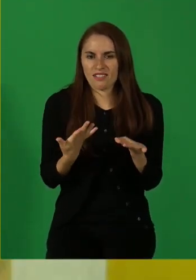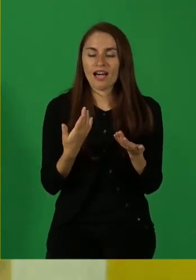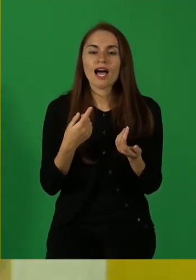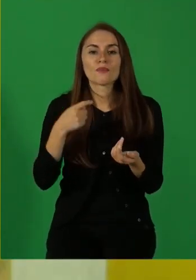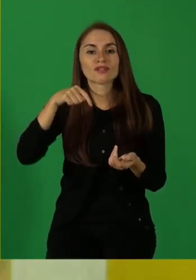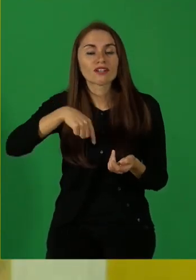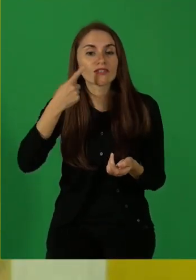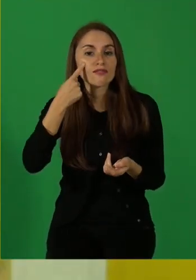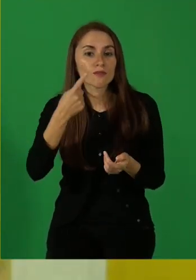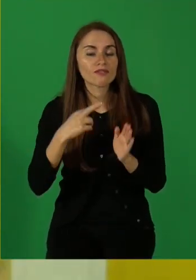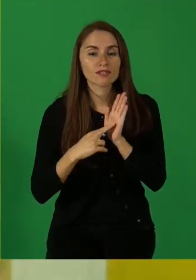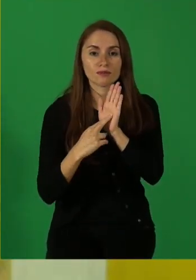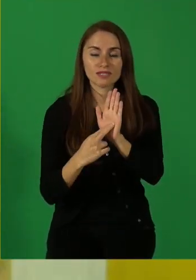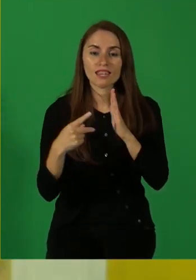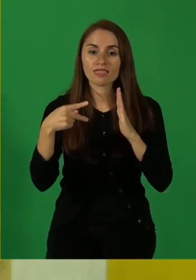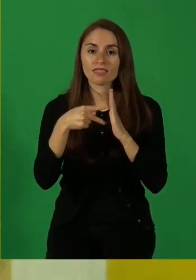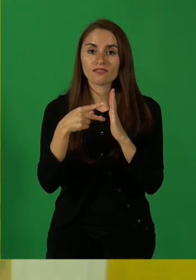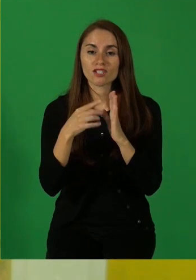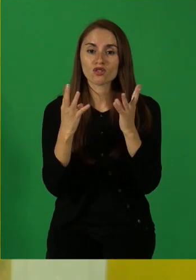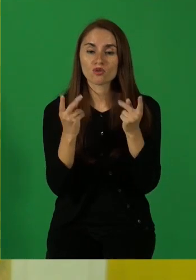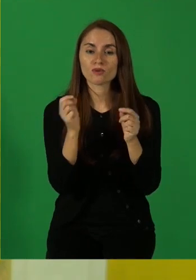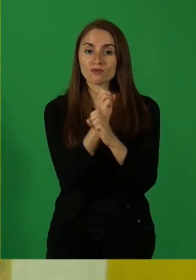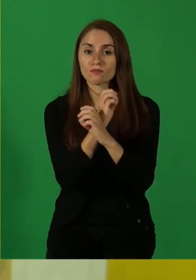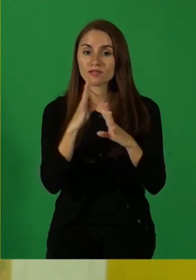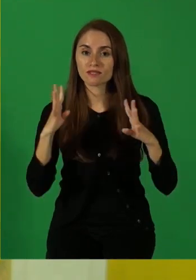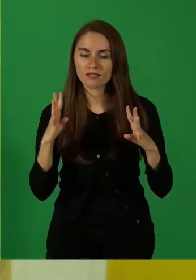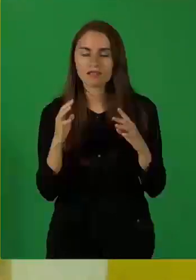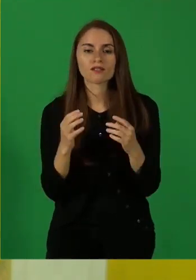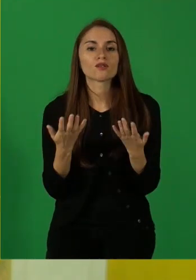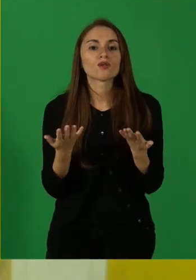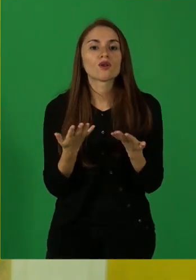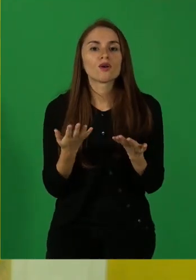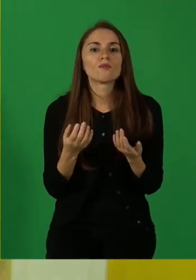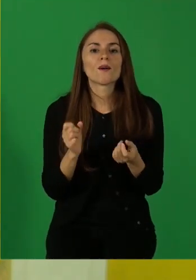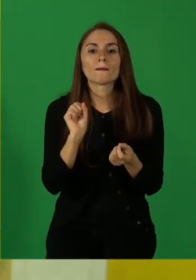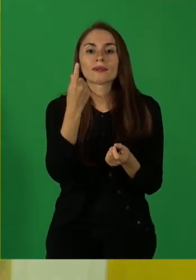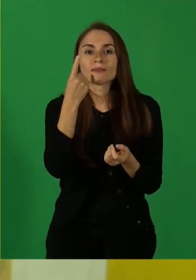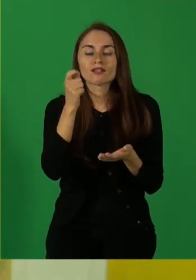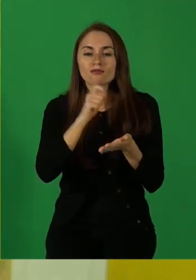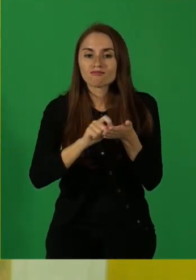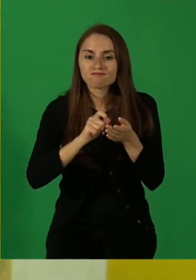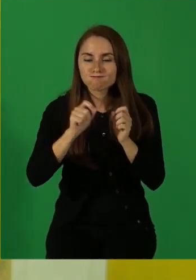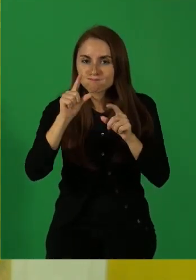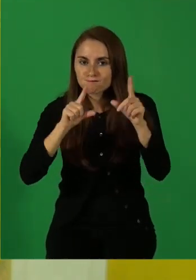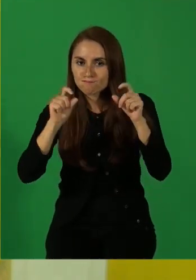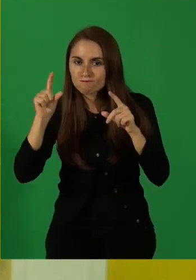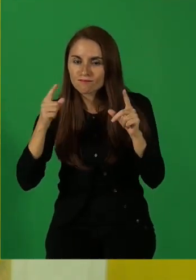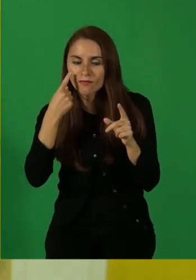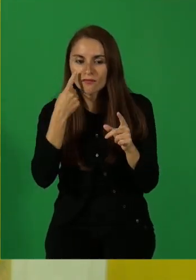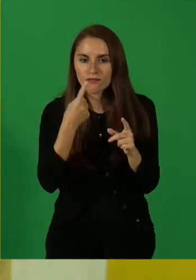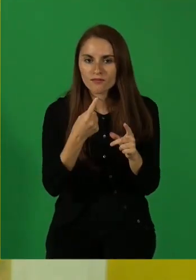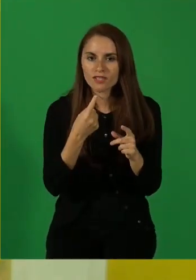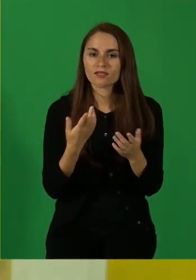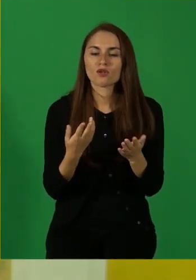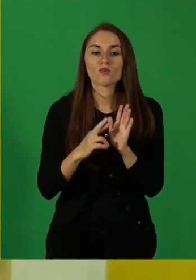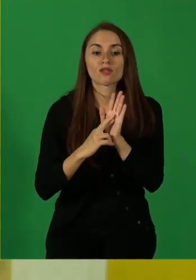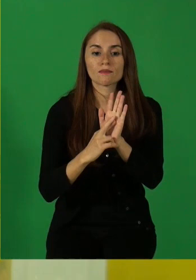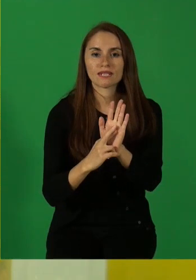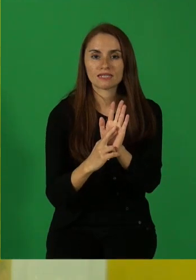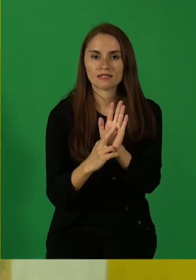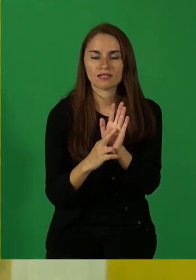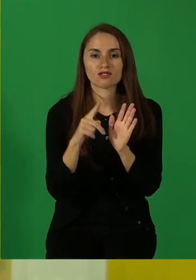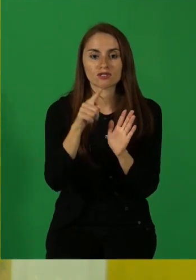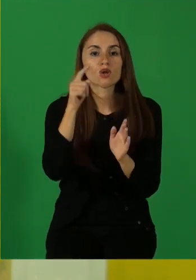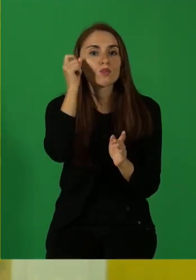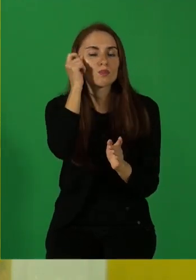vamos a aprender a dividir números enteros primero con una representación. Y por eso es importante que tú tengas claridad de